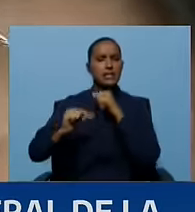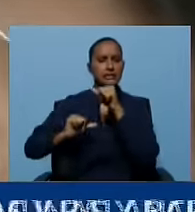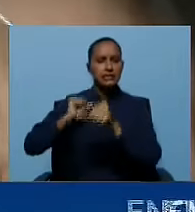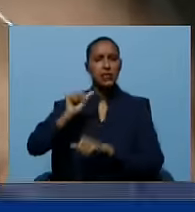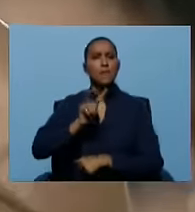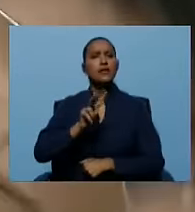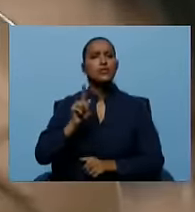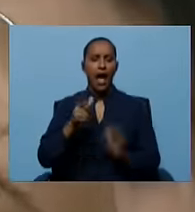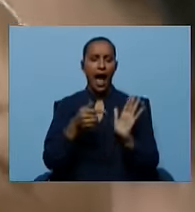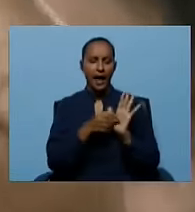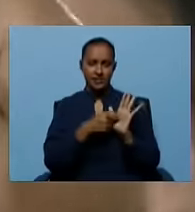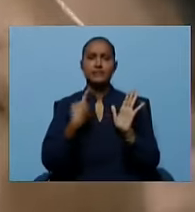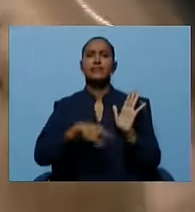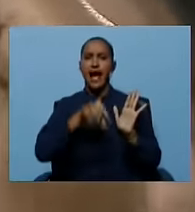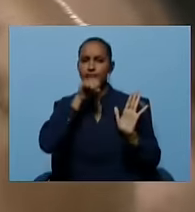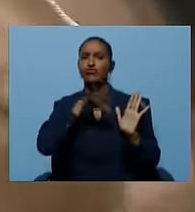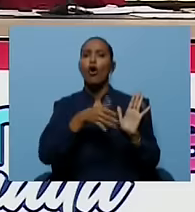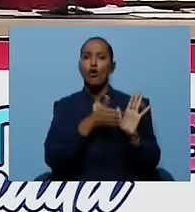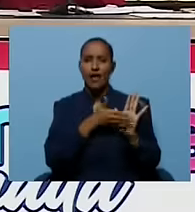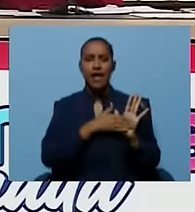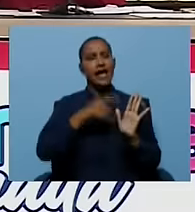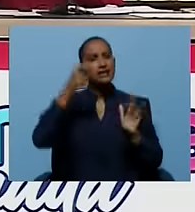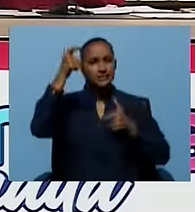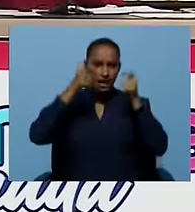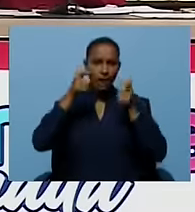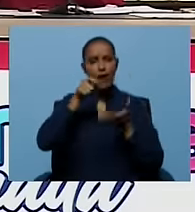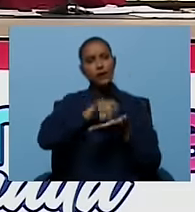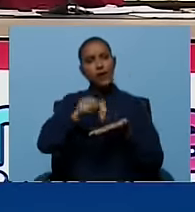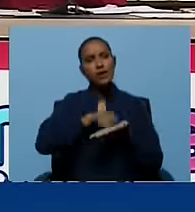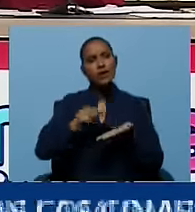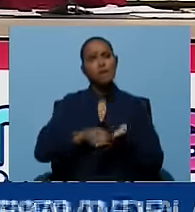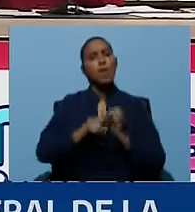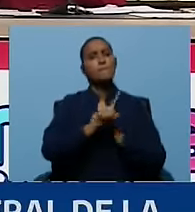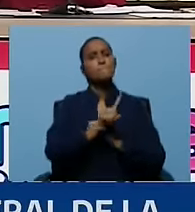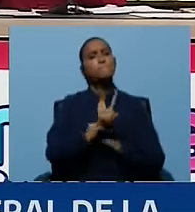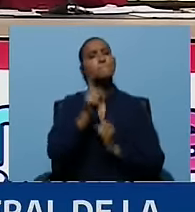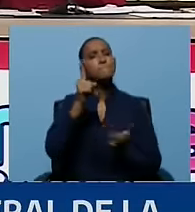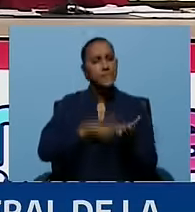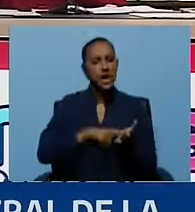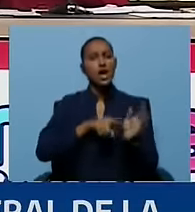Hugo Chávez en 1990 y se llama El Libro Azul,